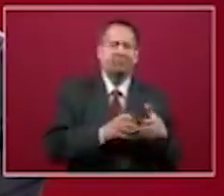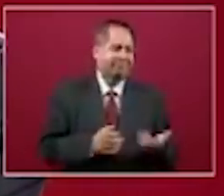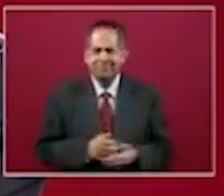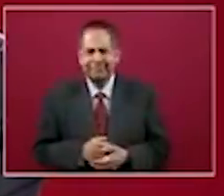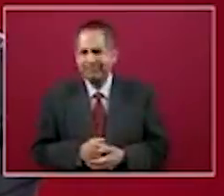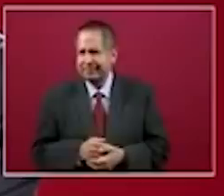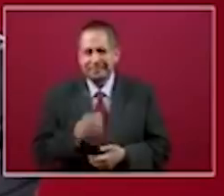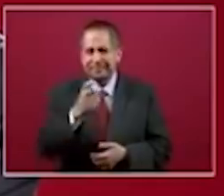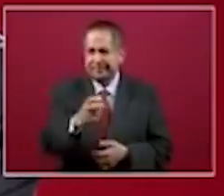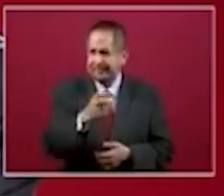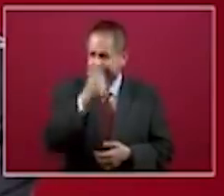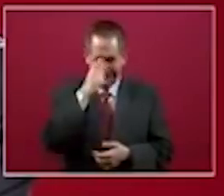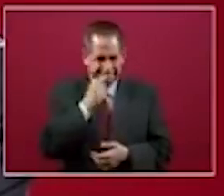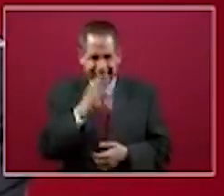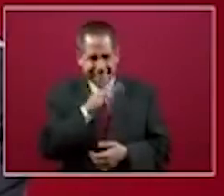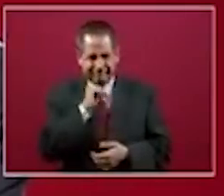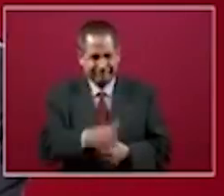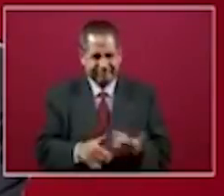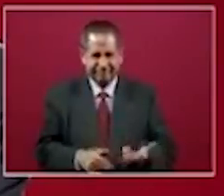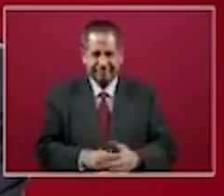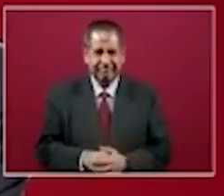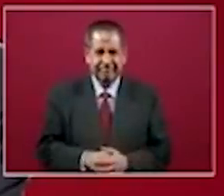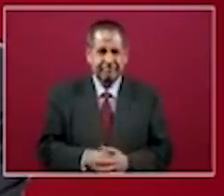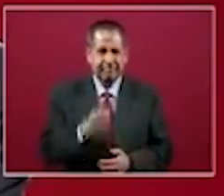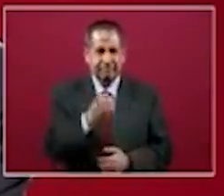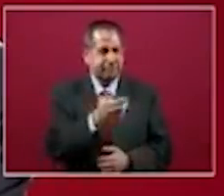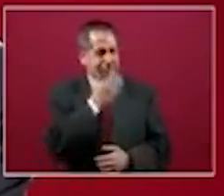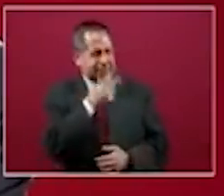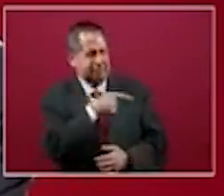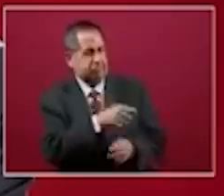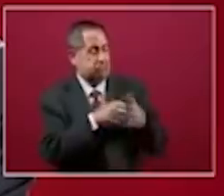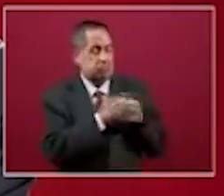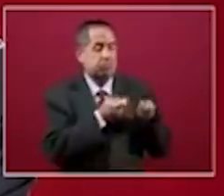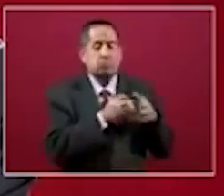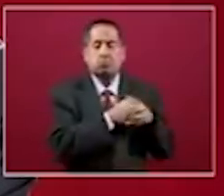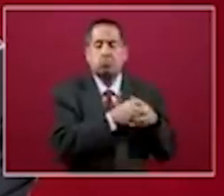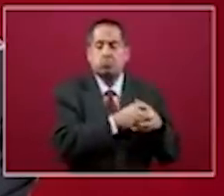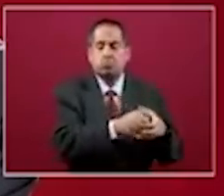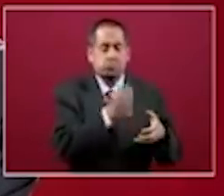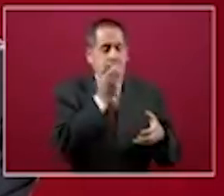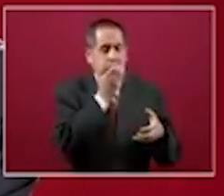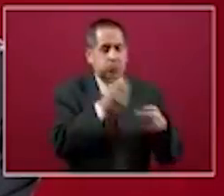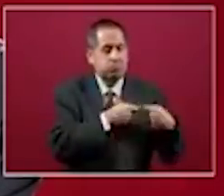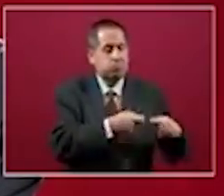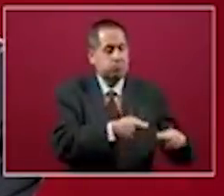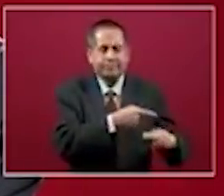Eso es característico del conservadurismo.